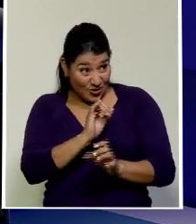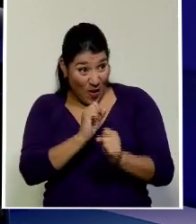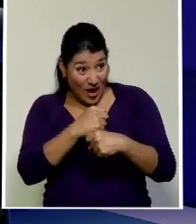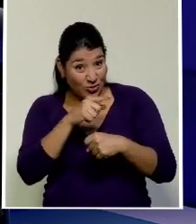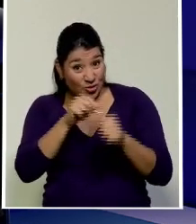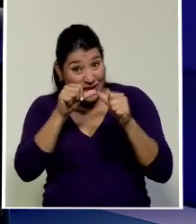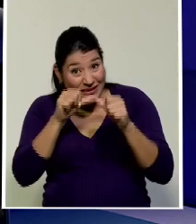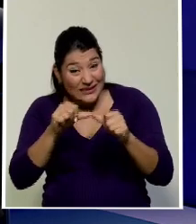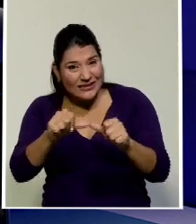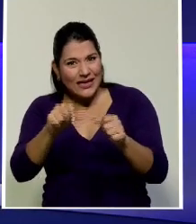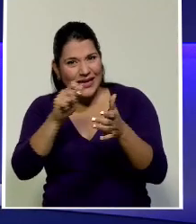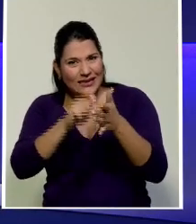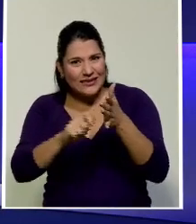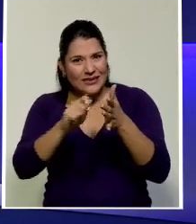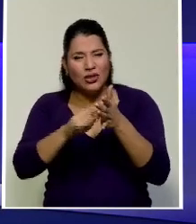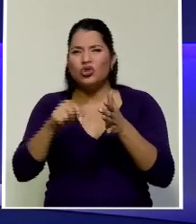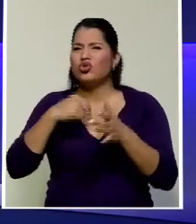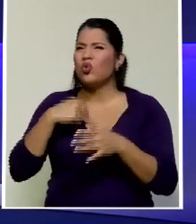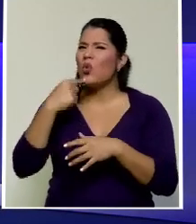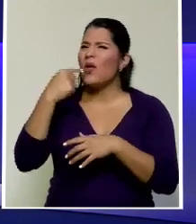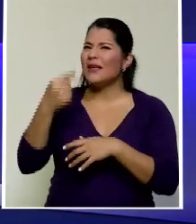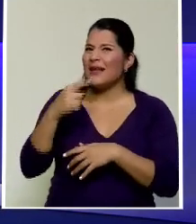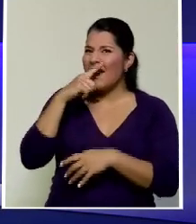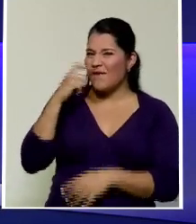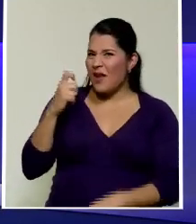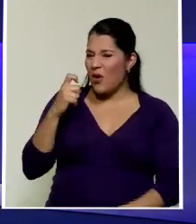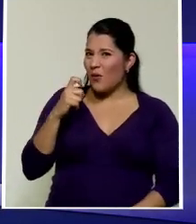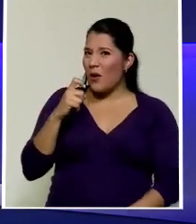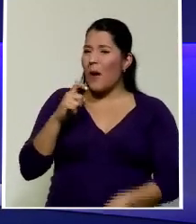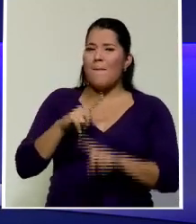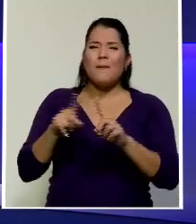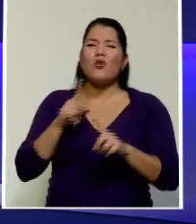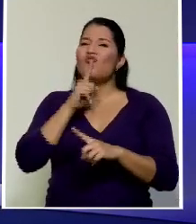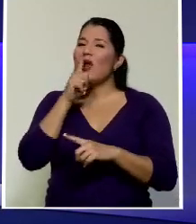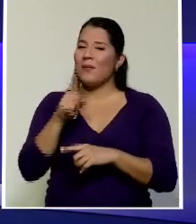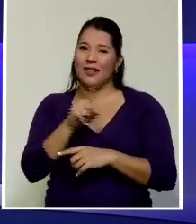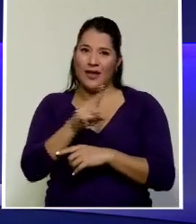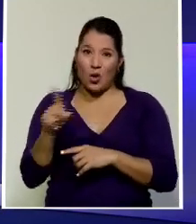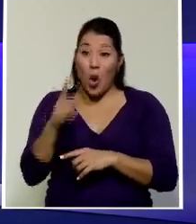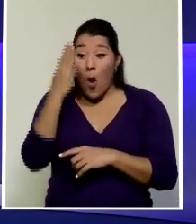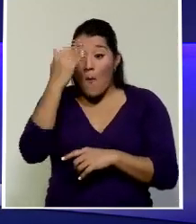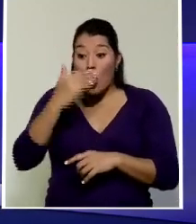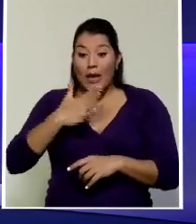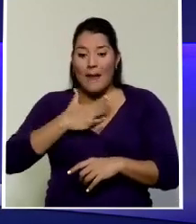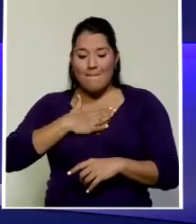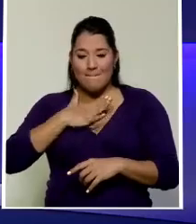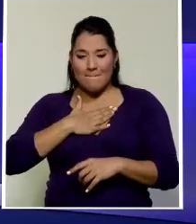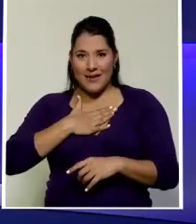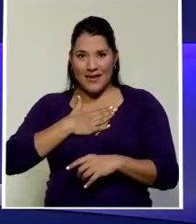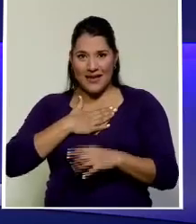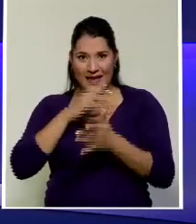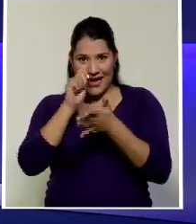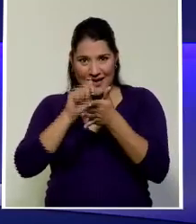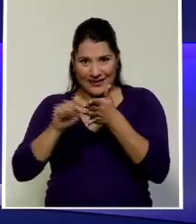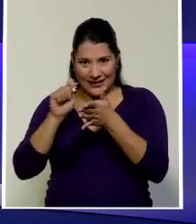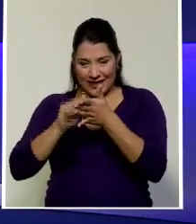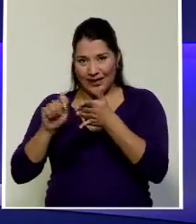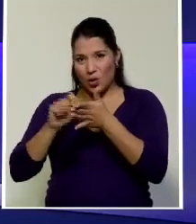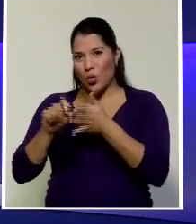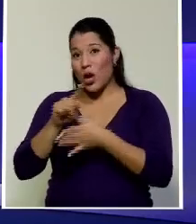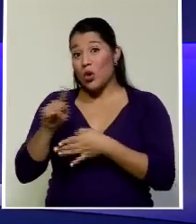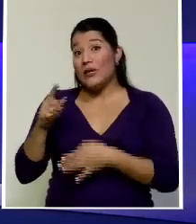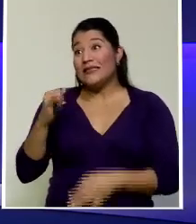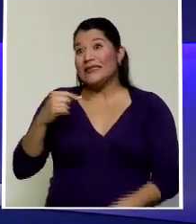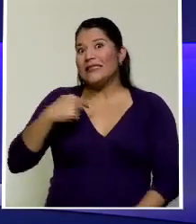En realidad voy a decirlo muy feo, pero no. O sea, porque la escritura, por lo menos mi escritura, ajá, no. Evidentemente, si gano un premio es